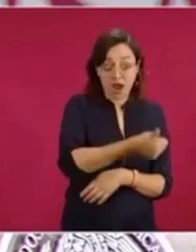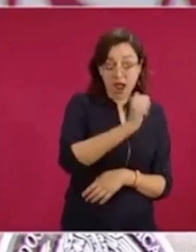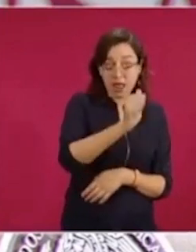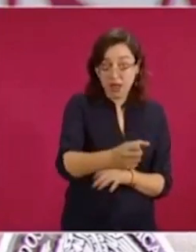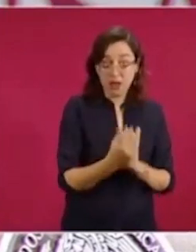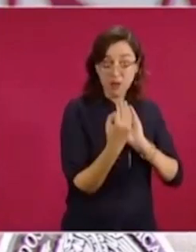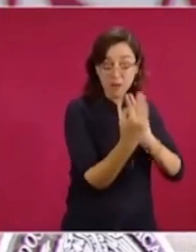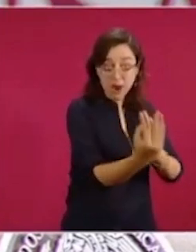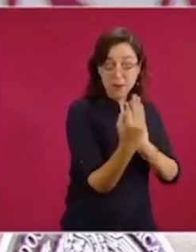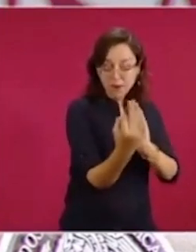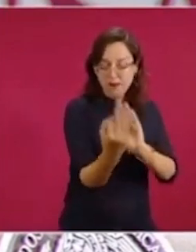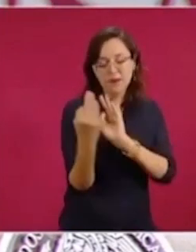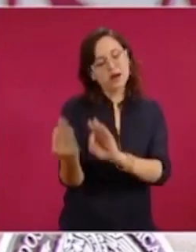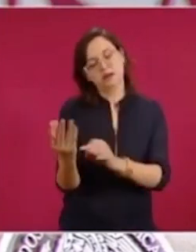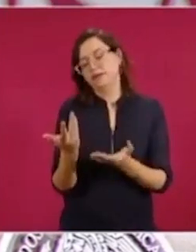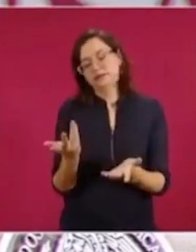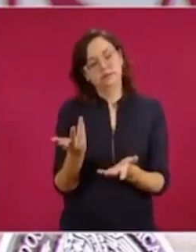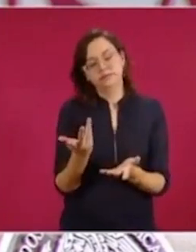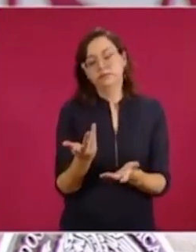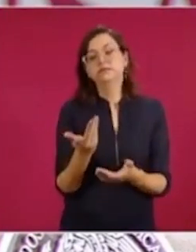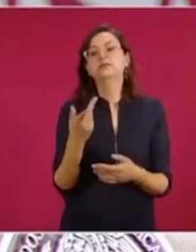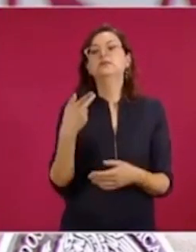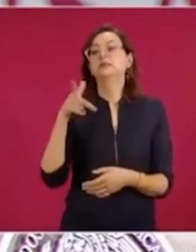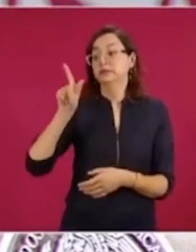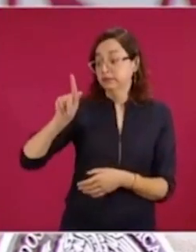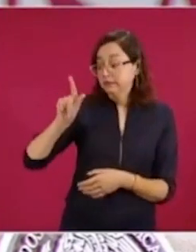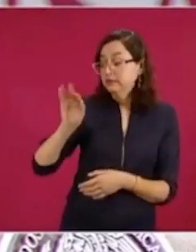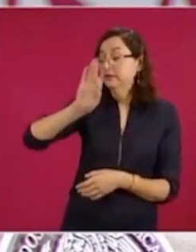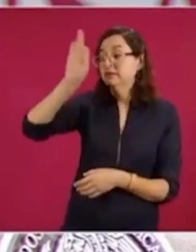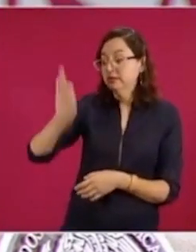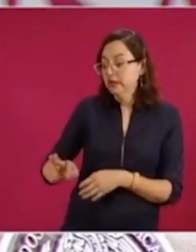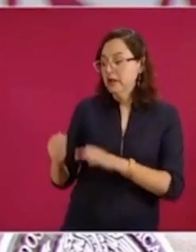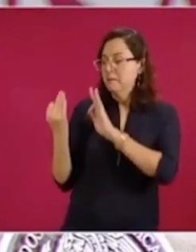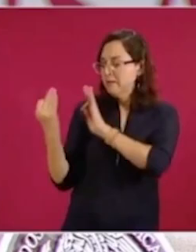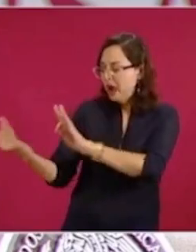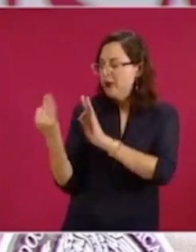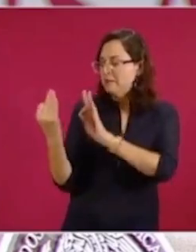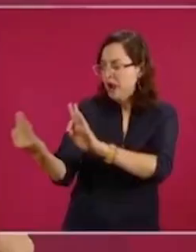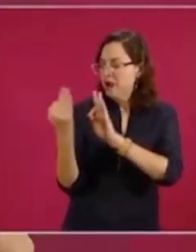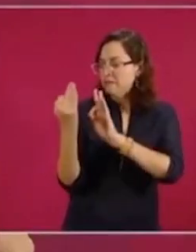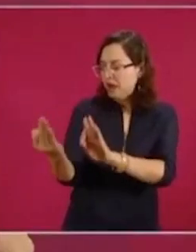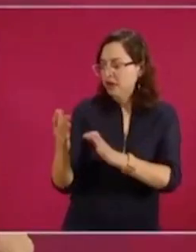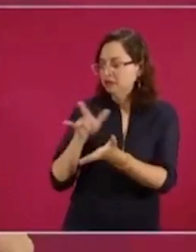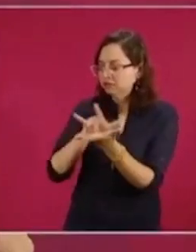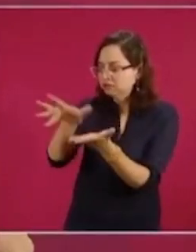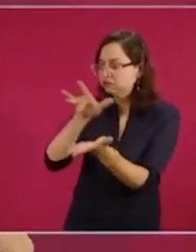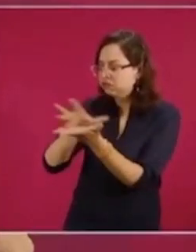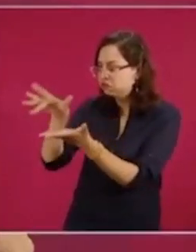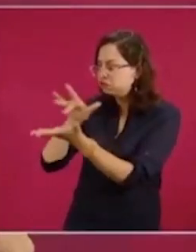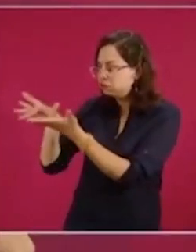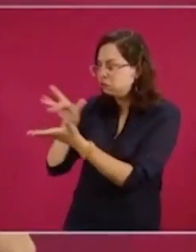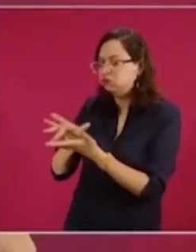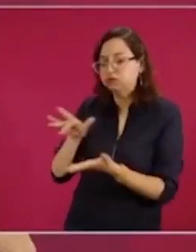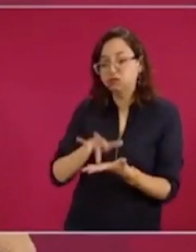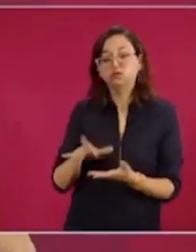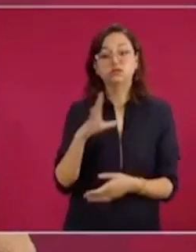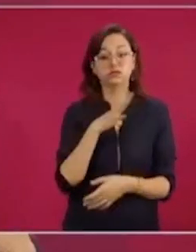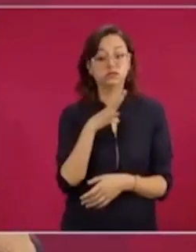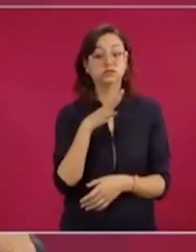estoy hablando del 70 de manera directa. Y eso lo vamos a llegar